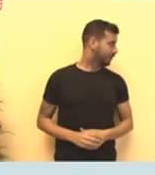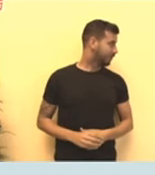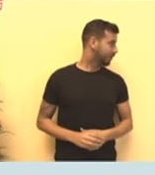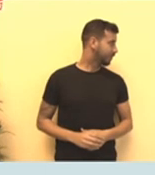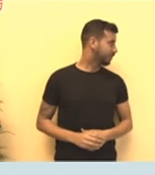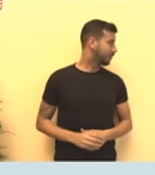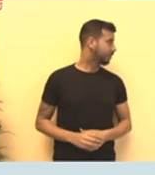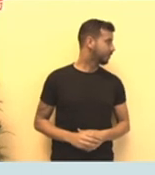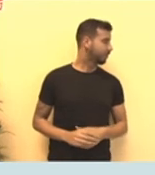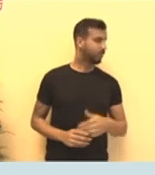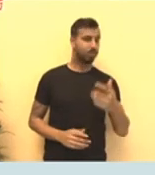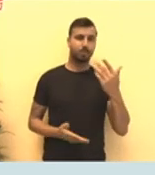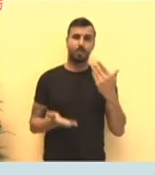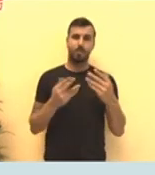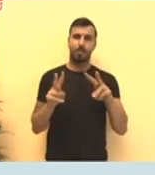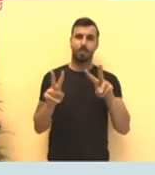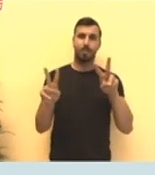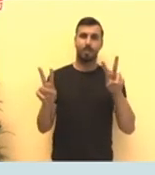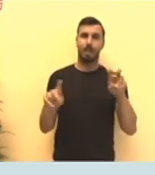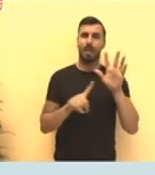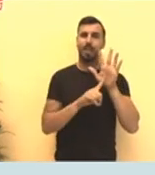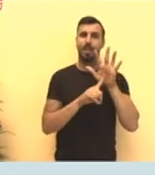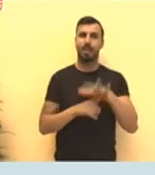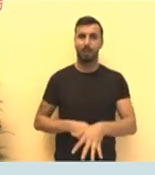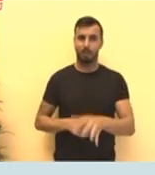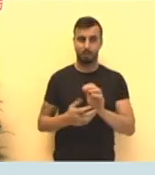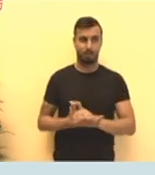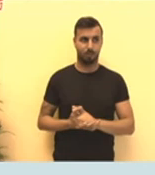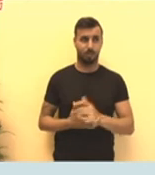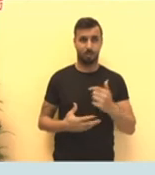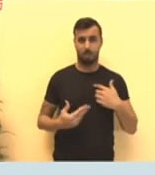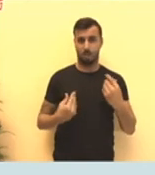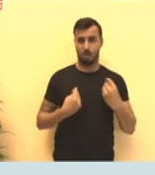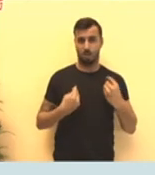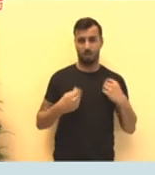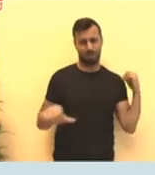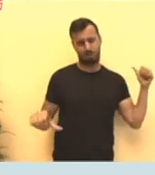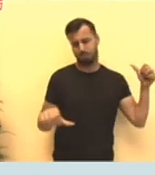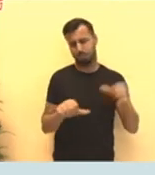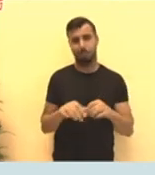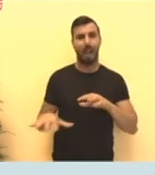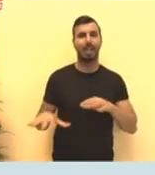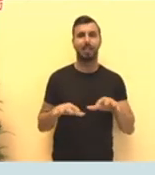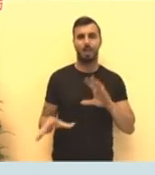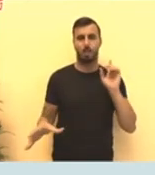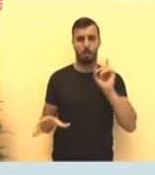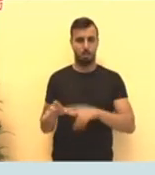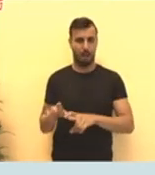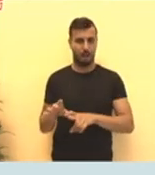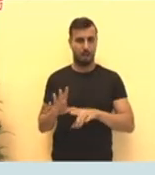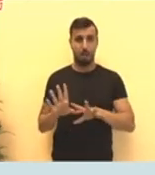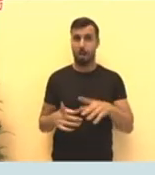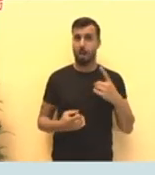Bueno, hablando de discriminaciones, ni siquiera uno que lleva toda la vida de activismo es consciente